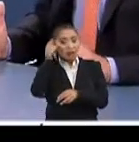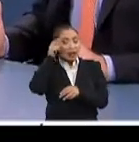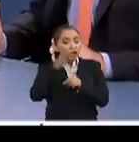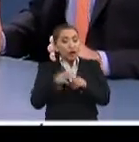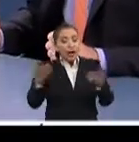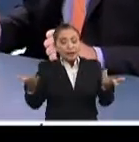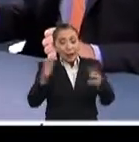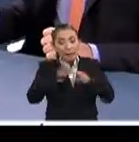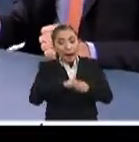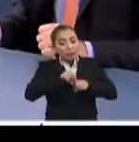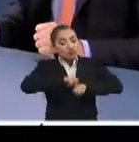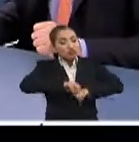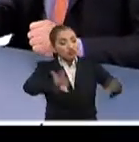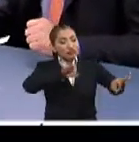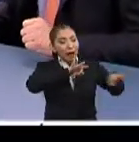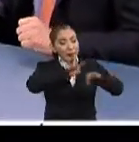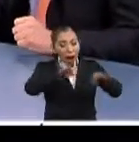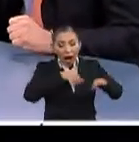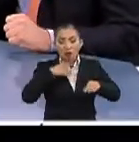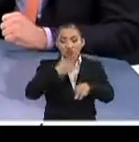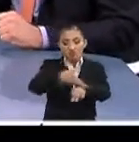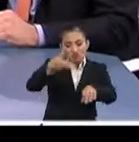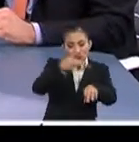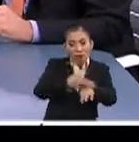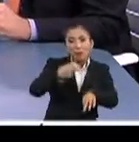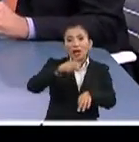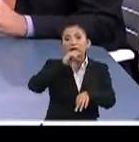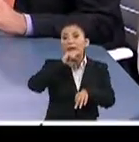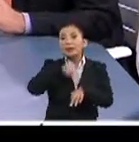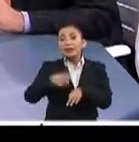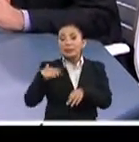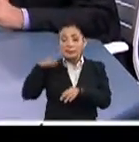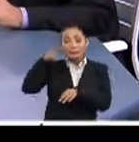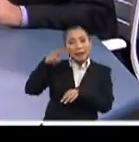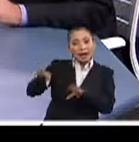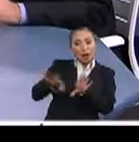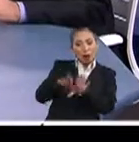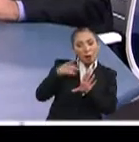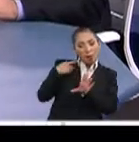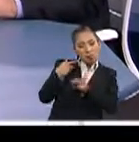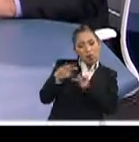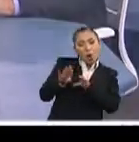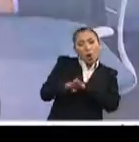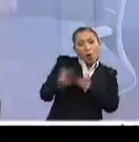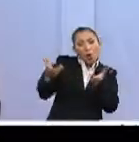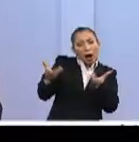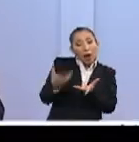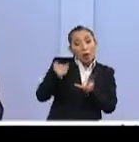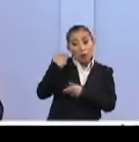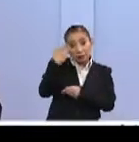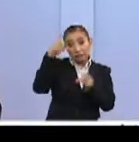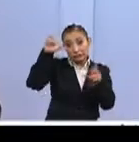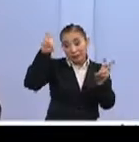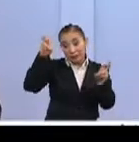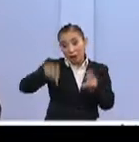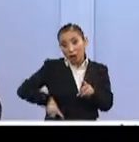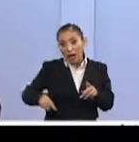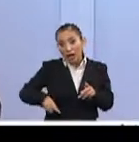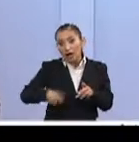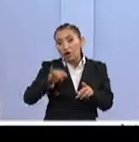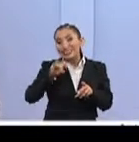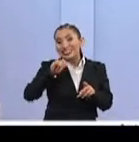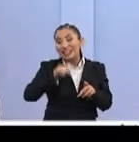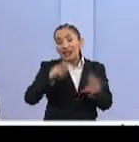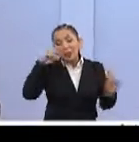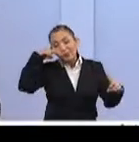generar un despliegue de la operación, la gestión, pero también es parte verlo de manera estratégica. Por eso el tema del gobierno de las TIC,